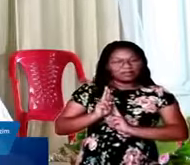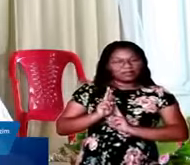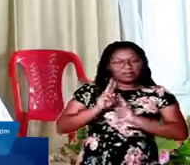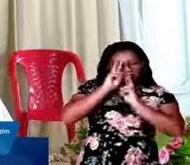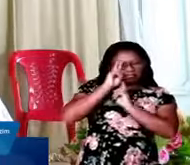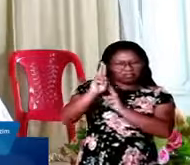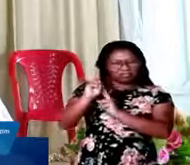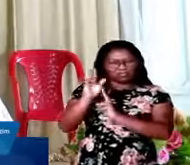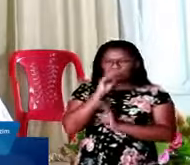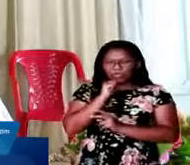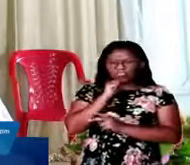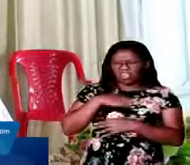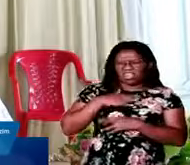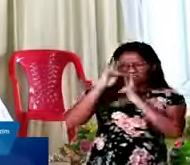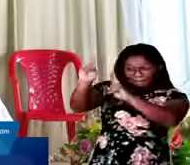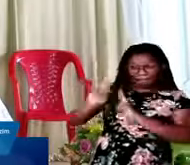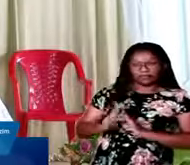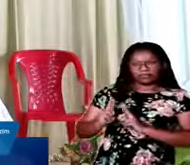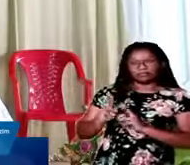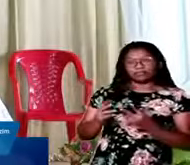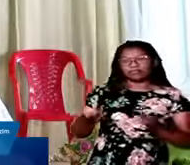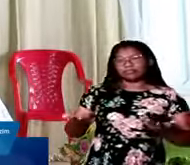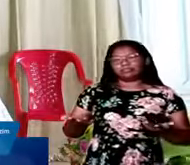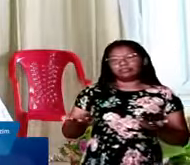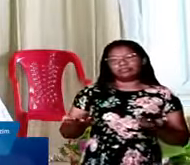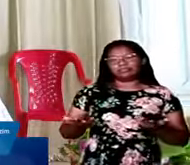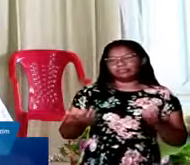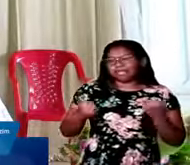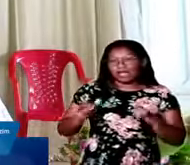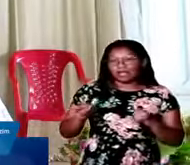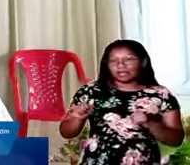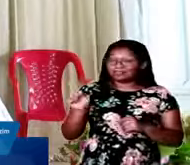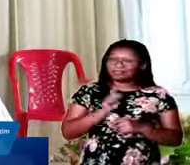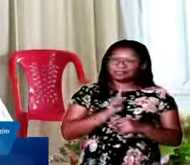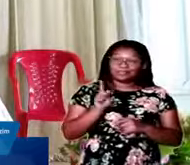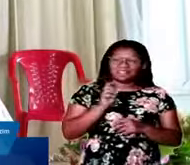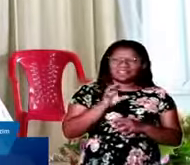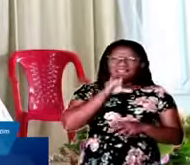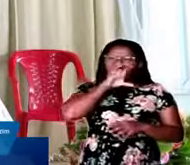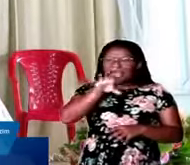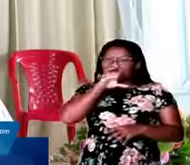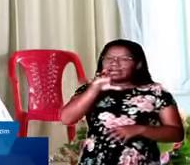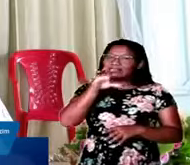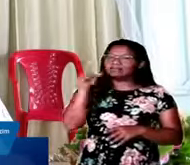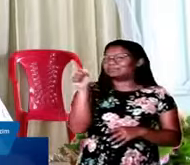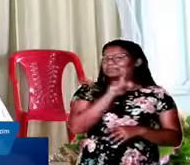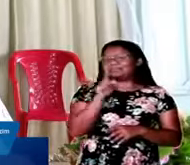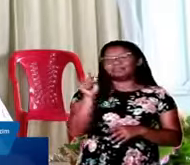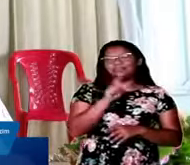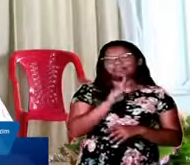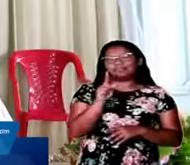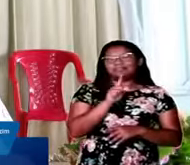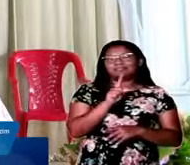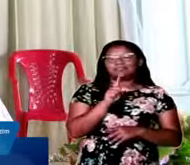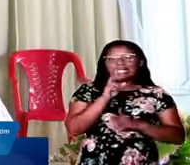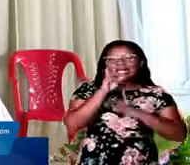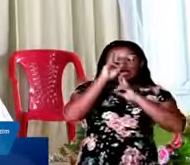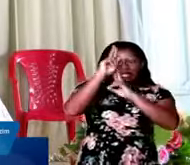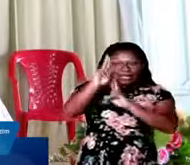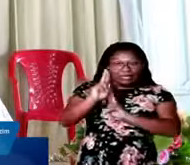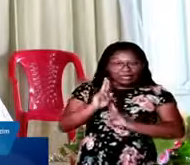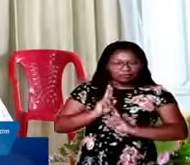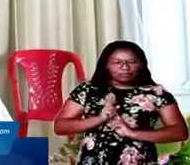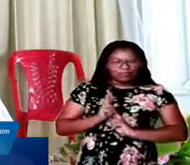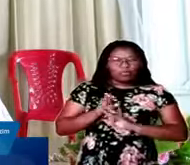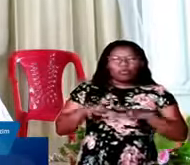irrespeto. A mí me respeta. Con eso no se gana nada. Con gritos no se gana respeto. El respeto se